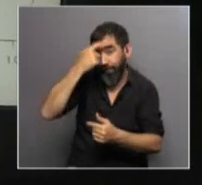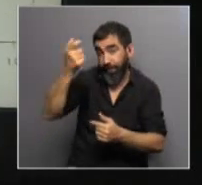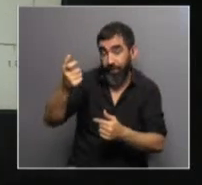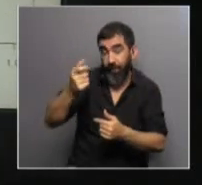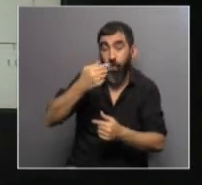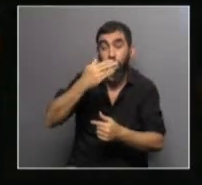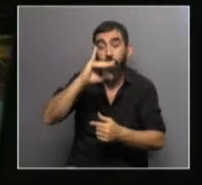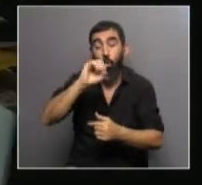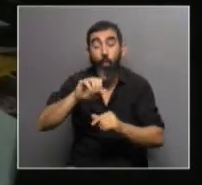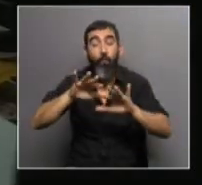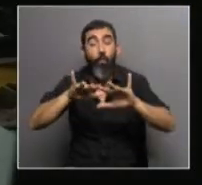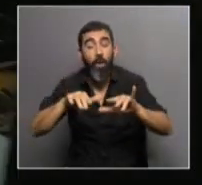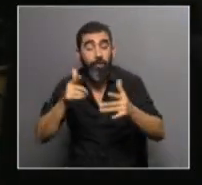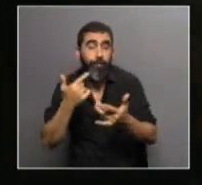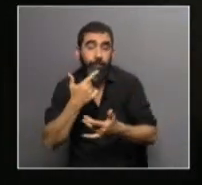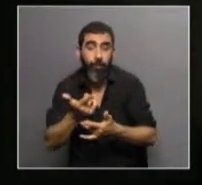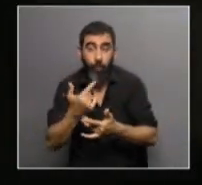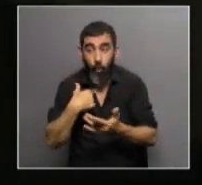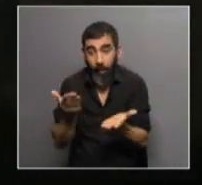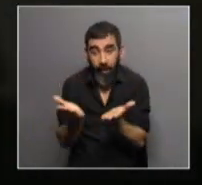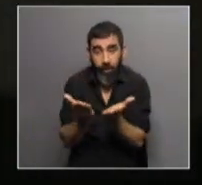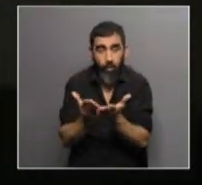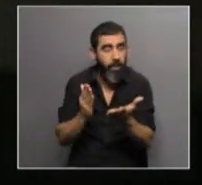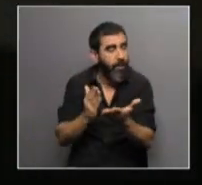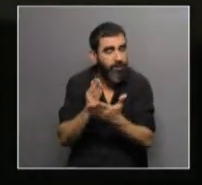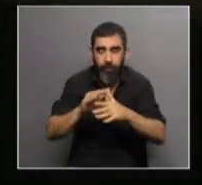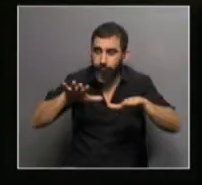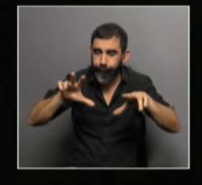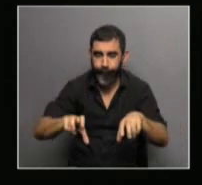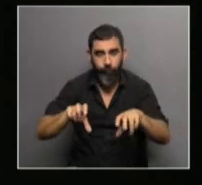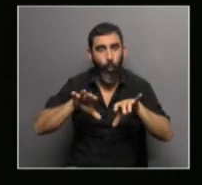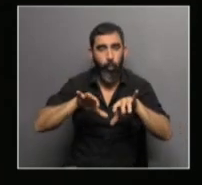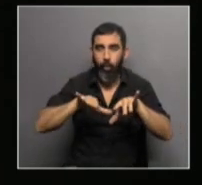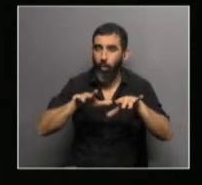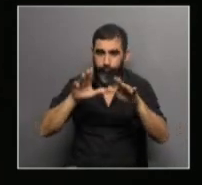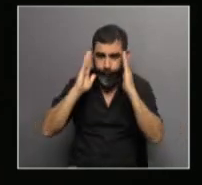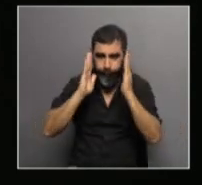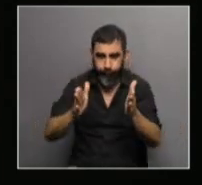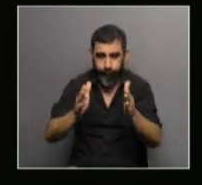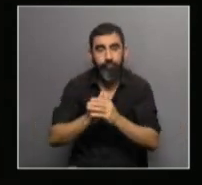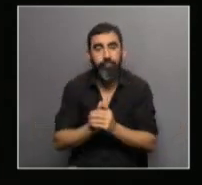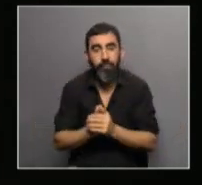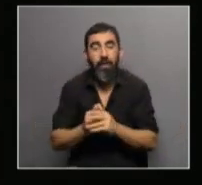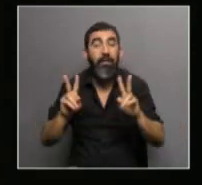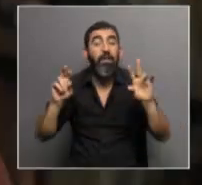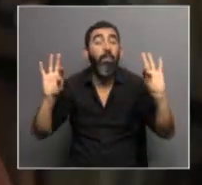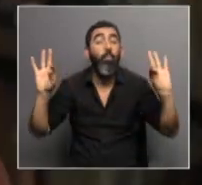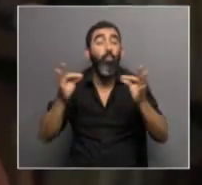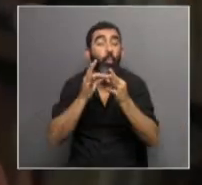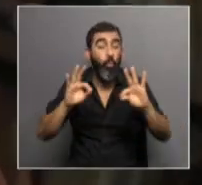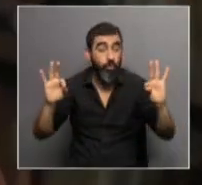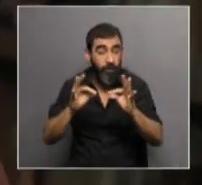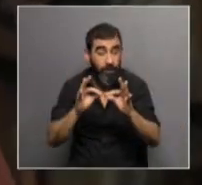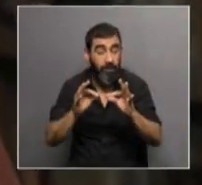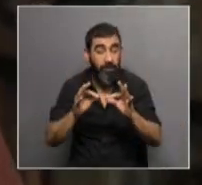infórmate en la computadora en cuanto a la música yo